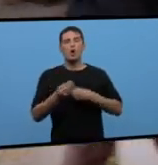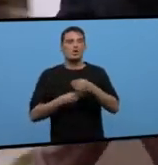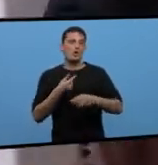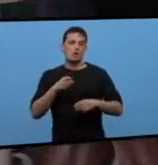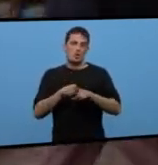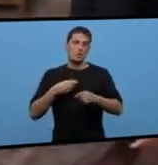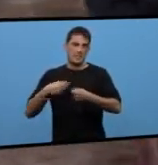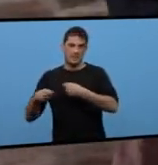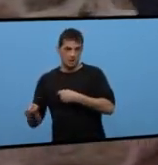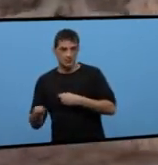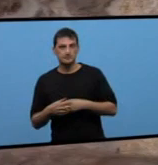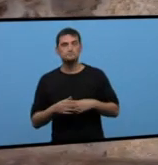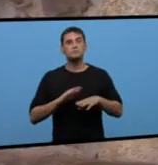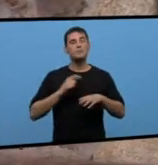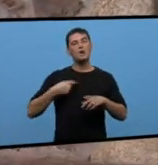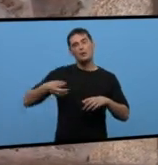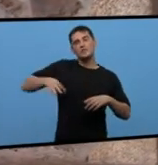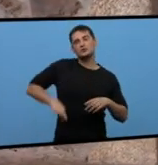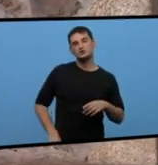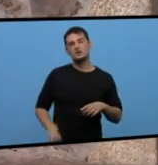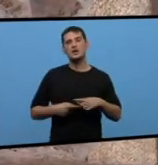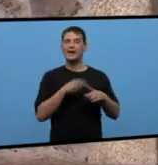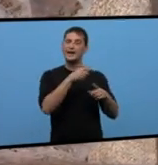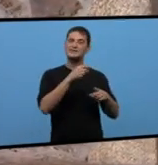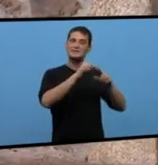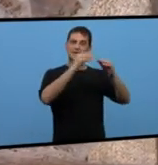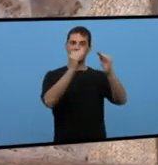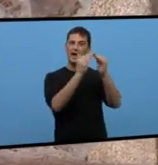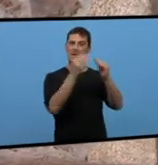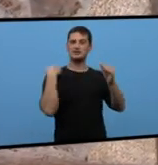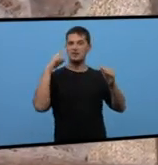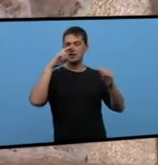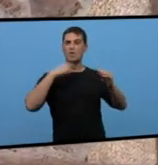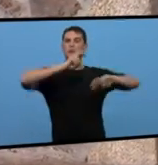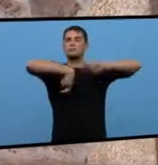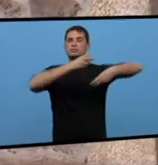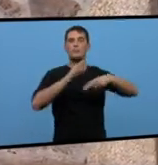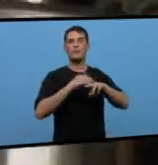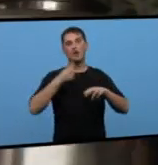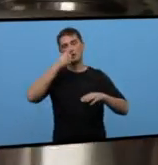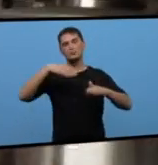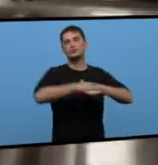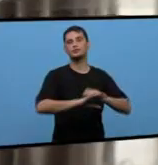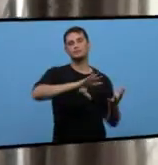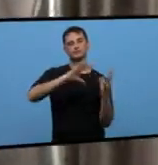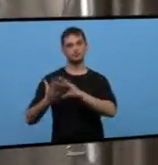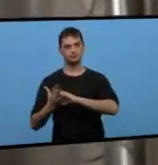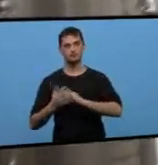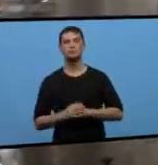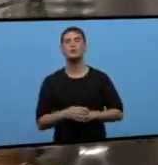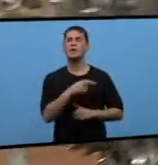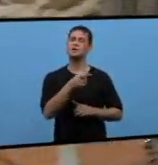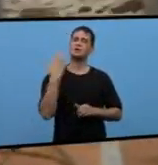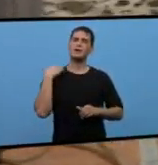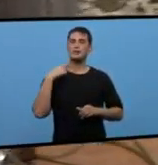agora. Para dar o paso á profesionalización, acondicionouse esta antiga casa de labranza para transformála en adega. Isto era unha casa